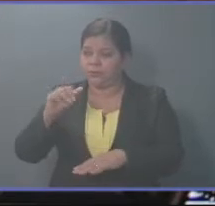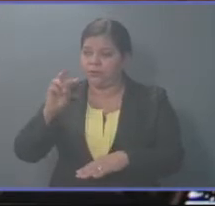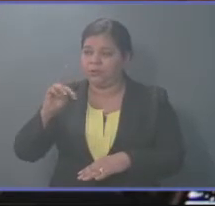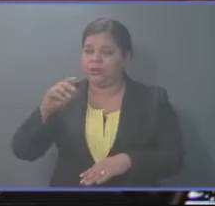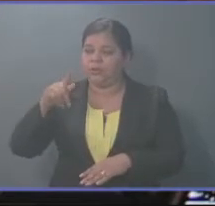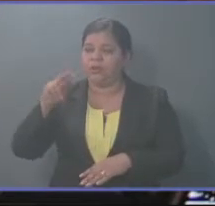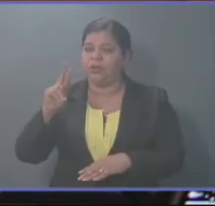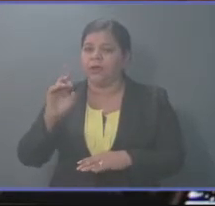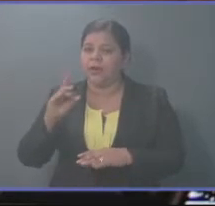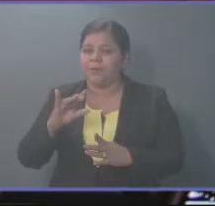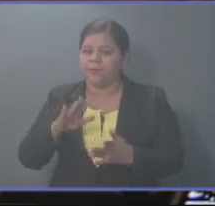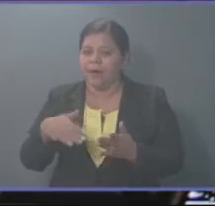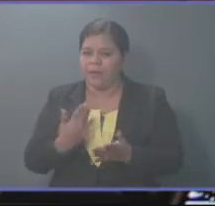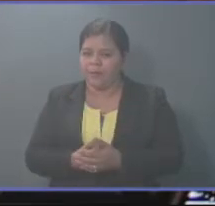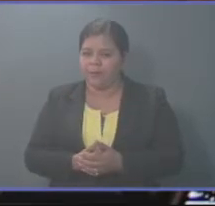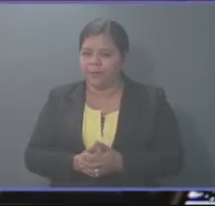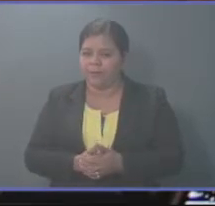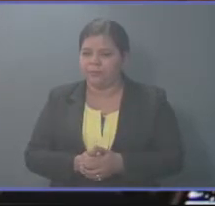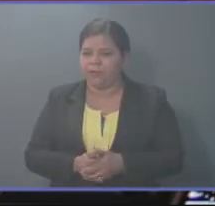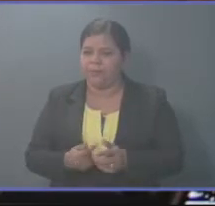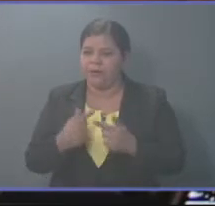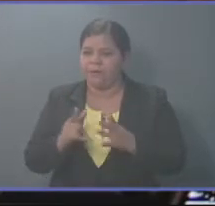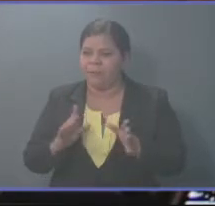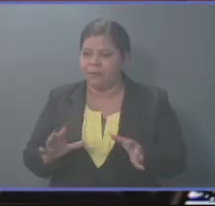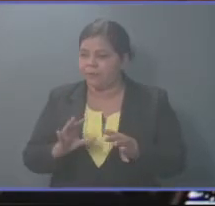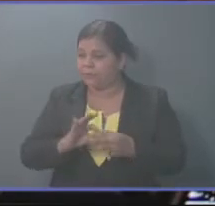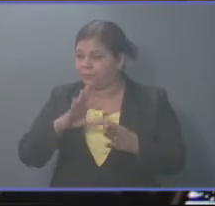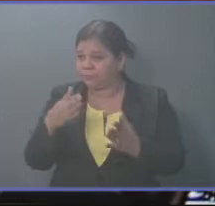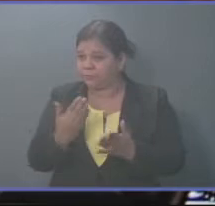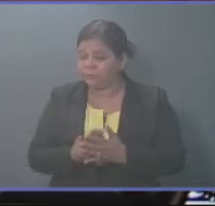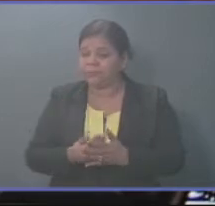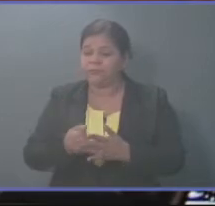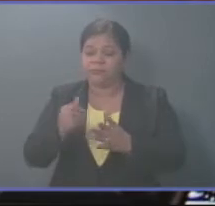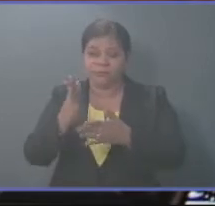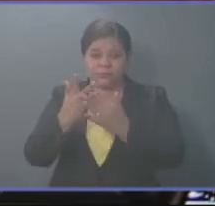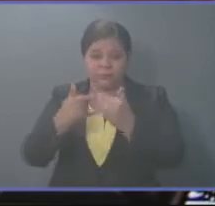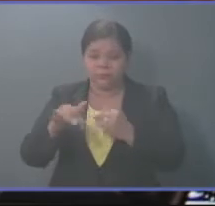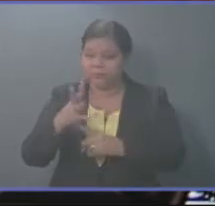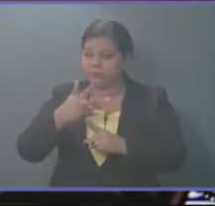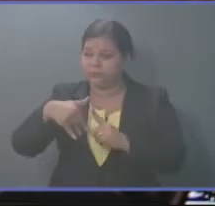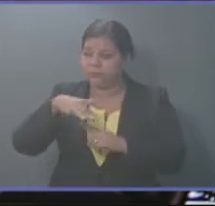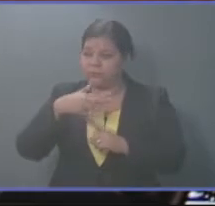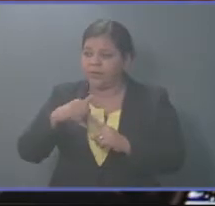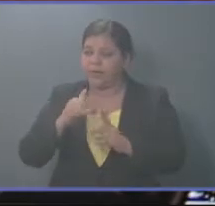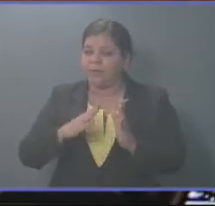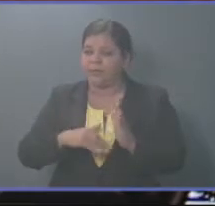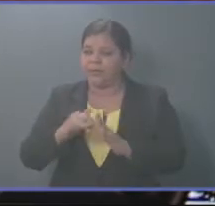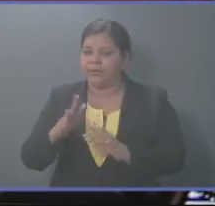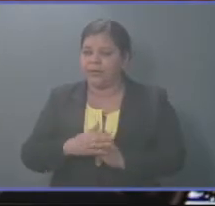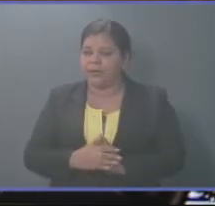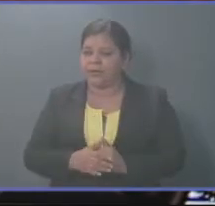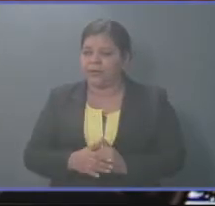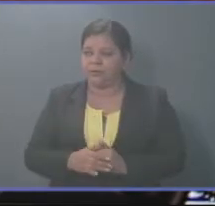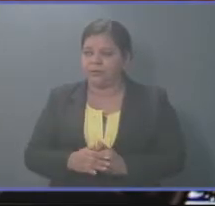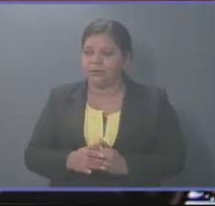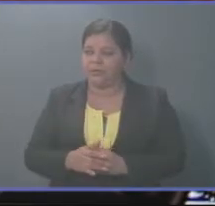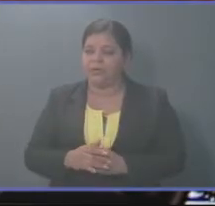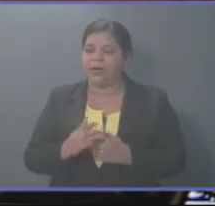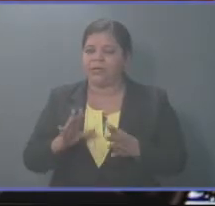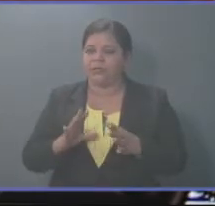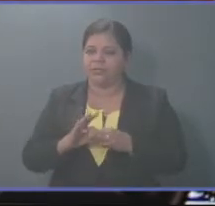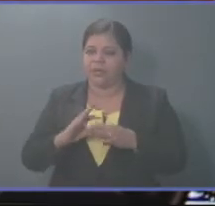niñas deben ser penados como delito bajo cualquier circunstancia, independientemente haya